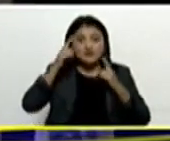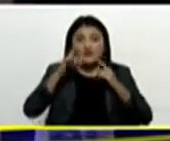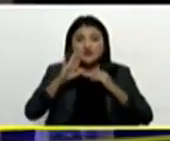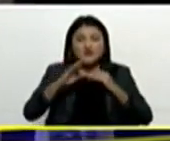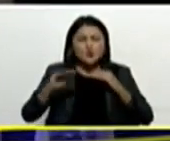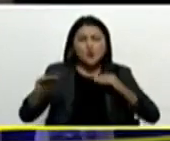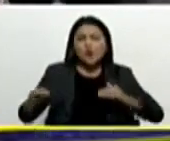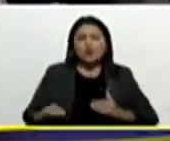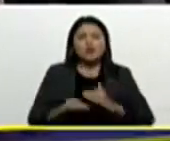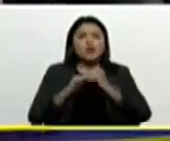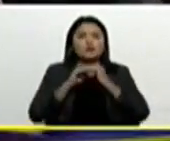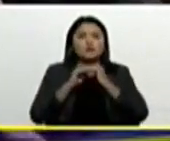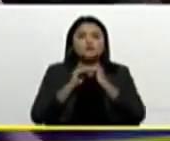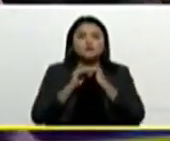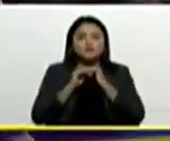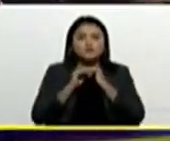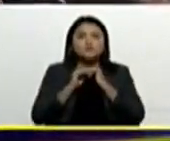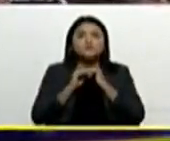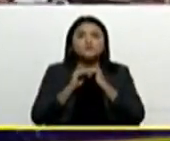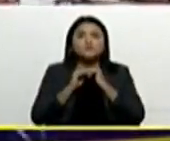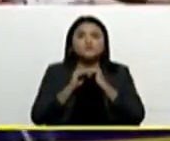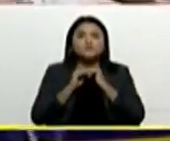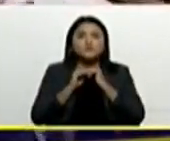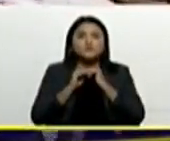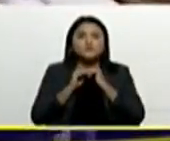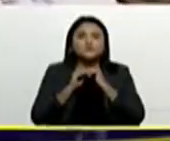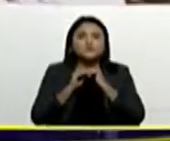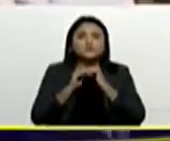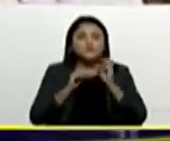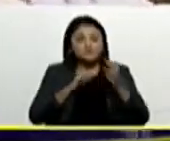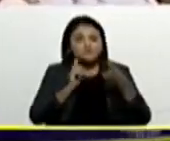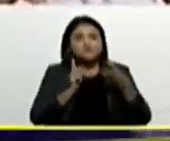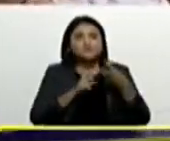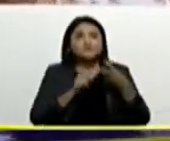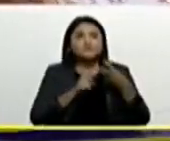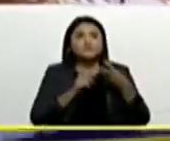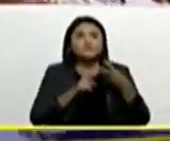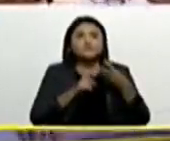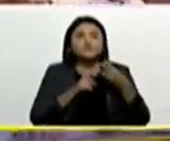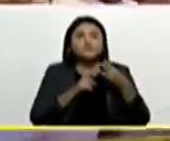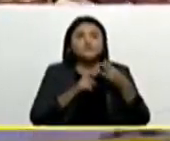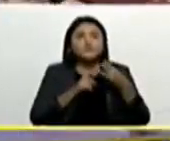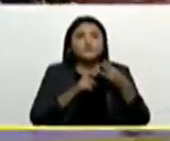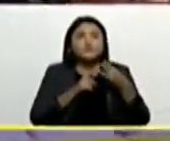era, con su tercer principio práctico,